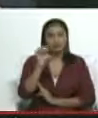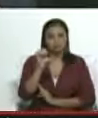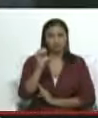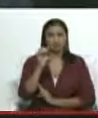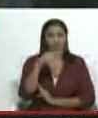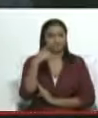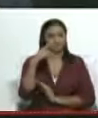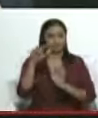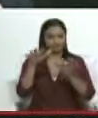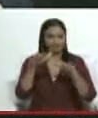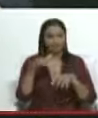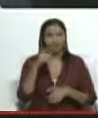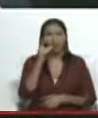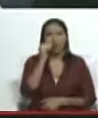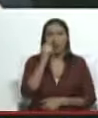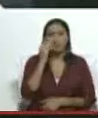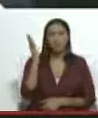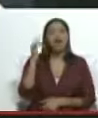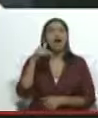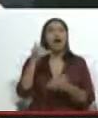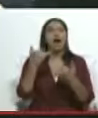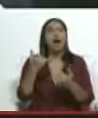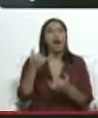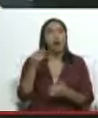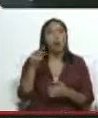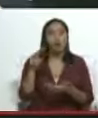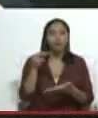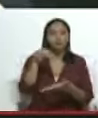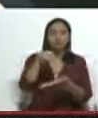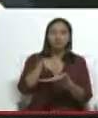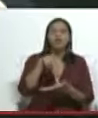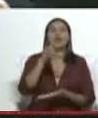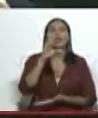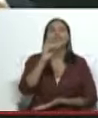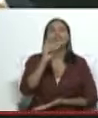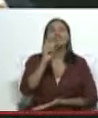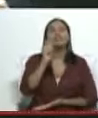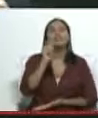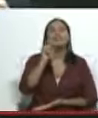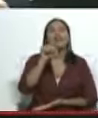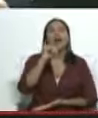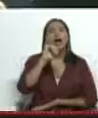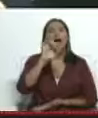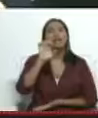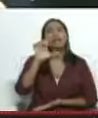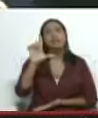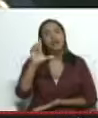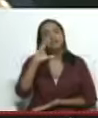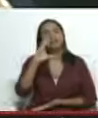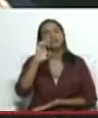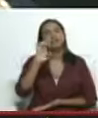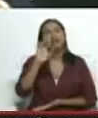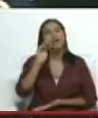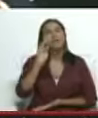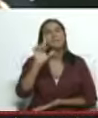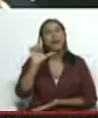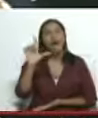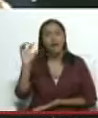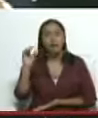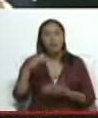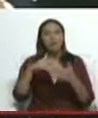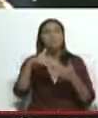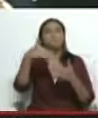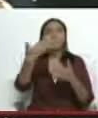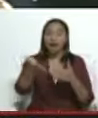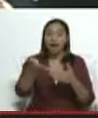postulación de Daniel Ceballos, precisamente para las elecciones presidenciales del año 2024. Recordemos que el